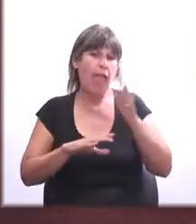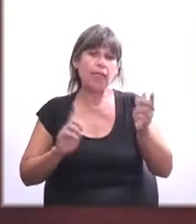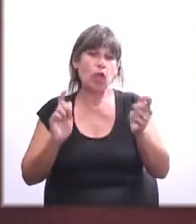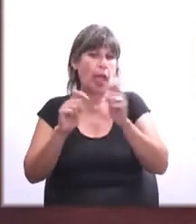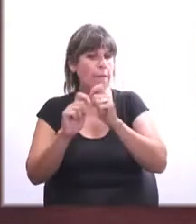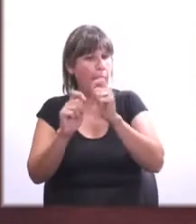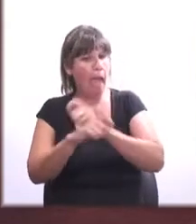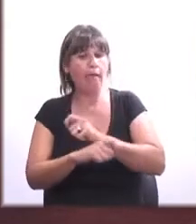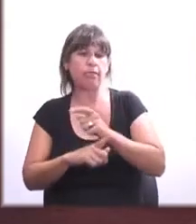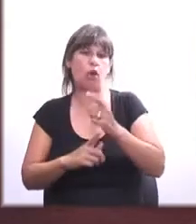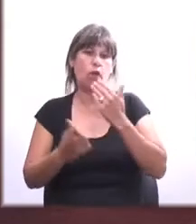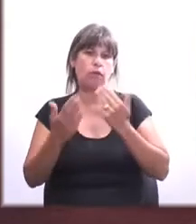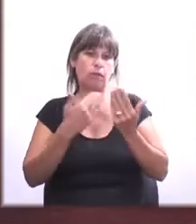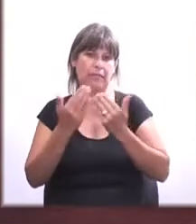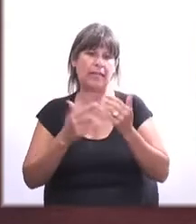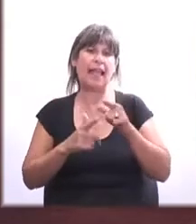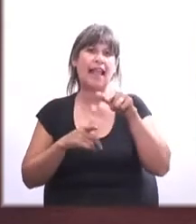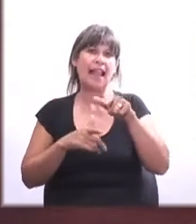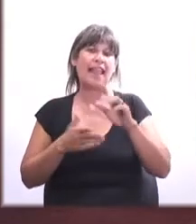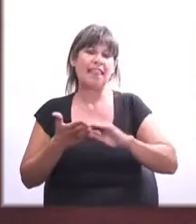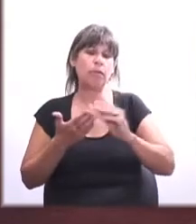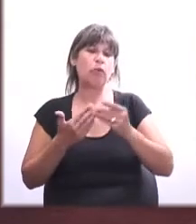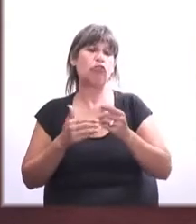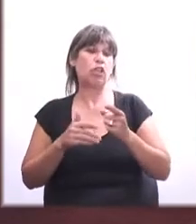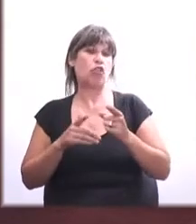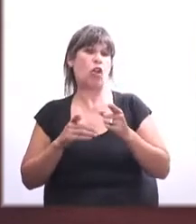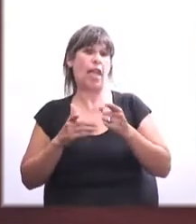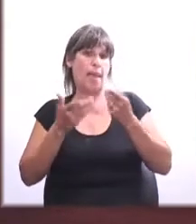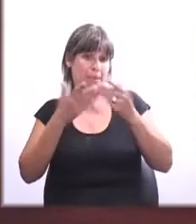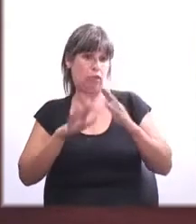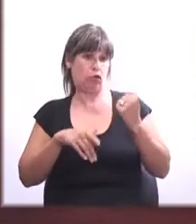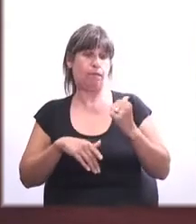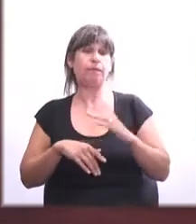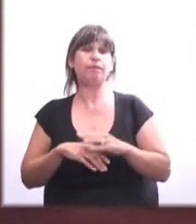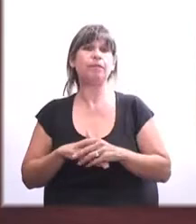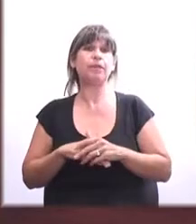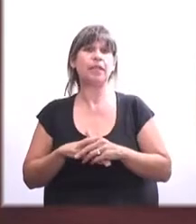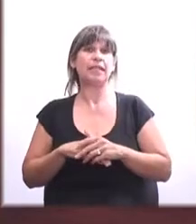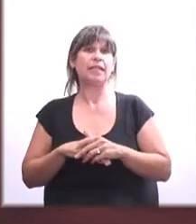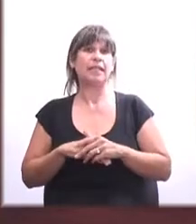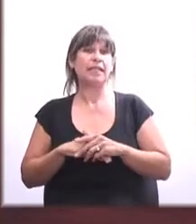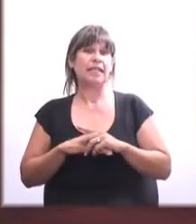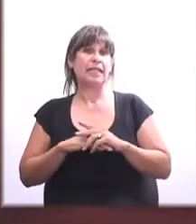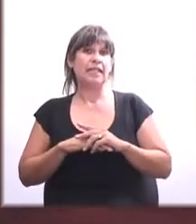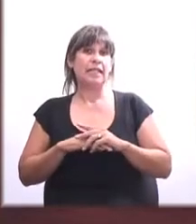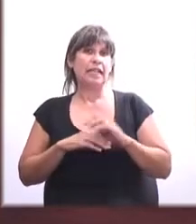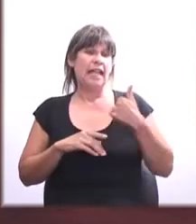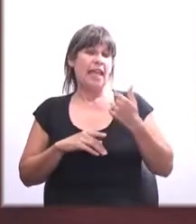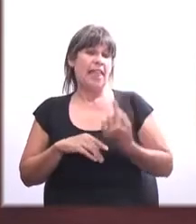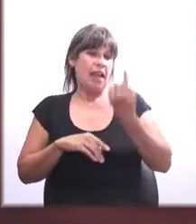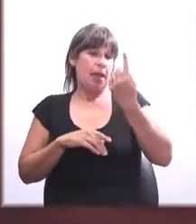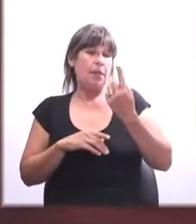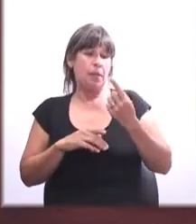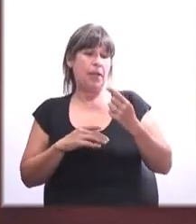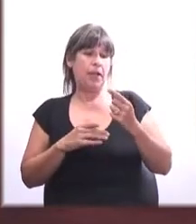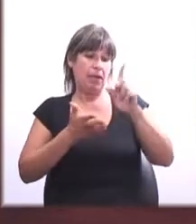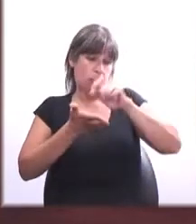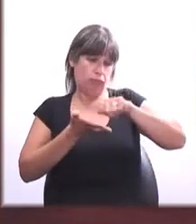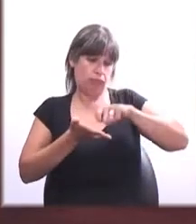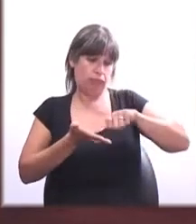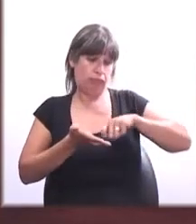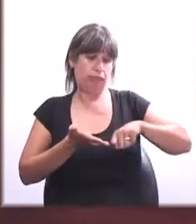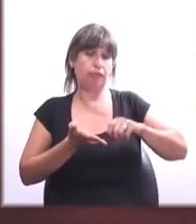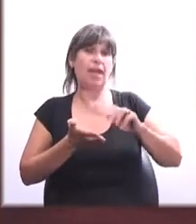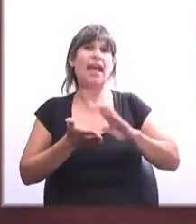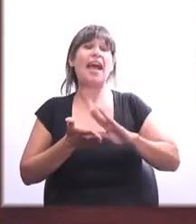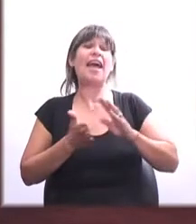en conversaciones el proyecto inicial. Y llegamos a uno del primer borrador que se manejó, de